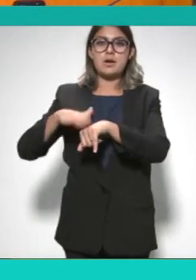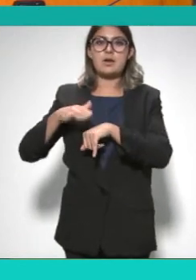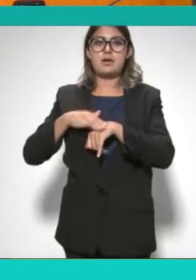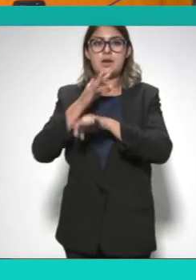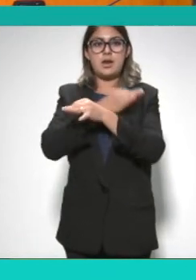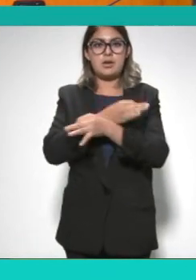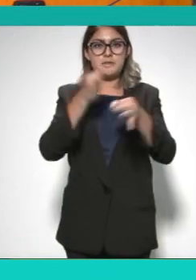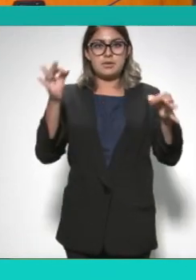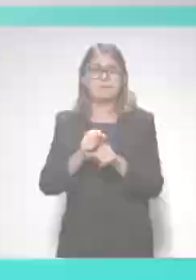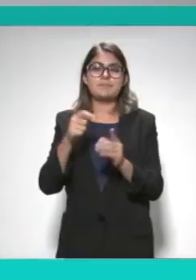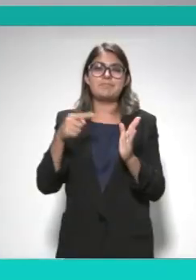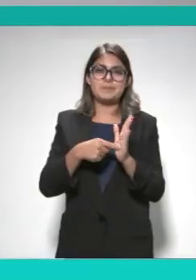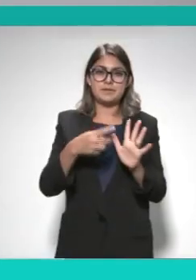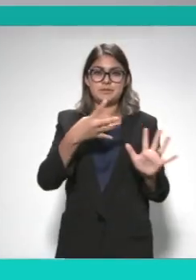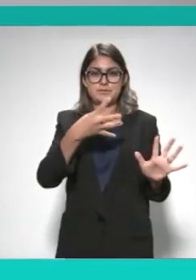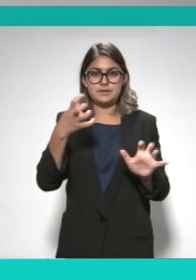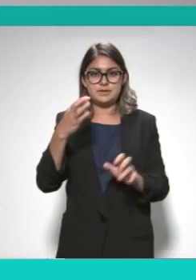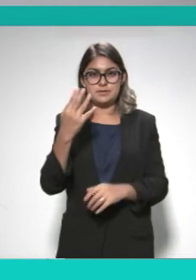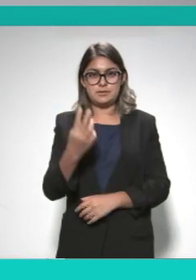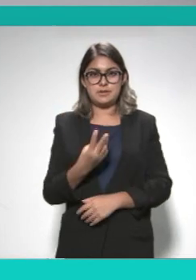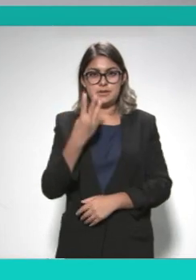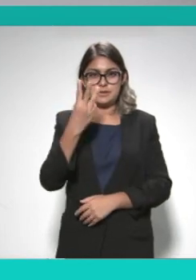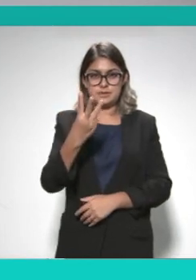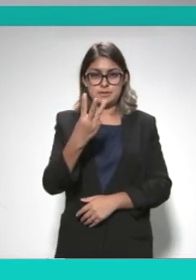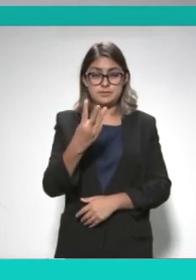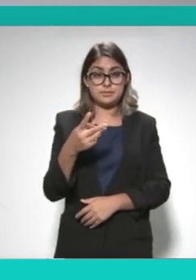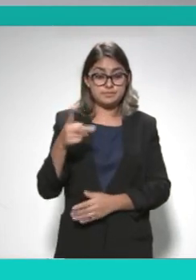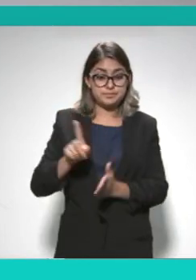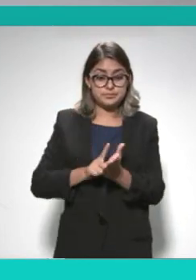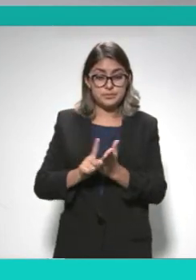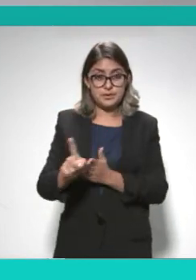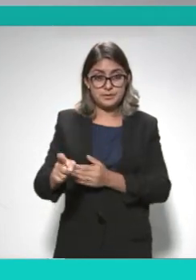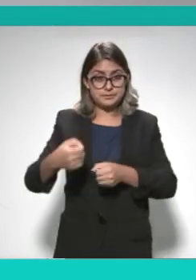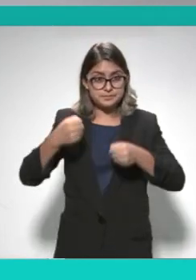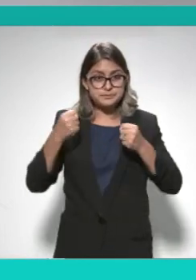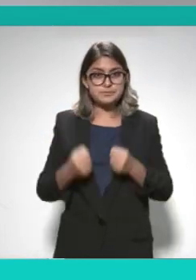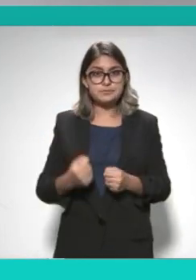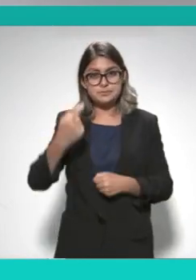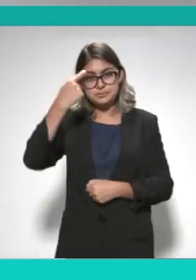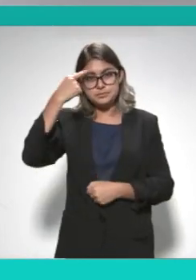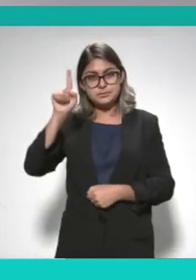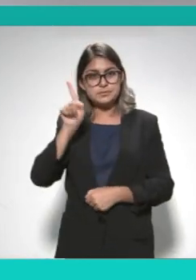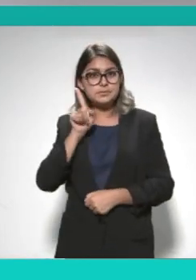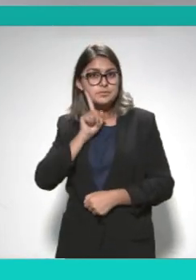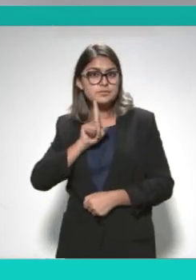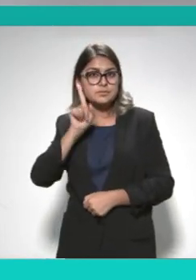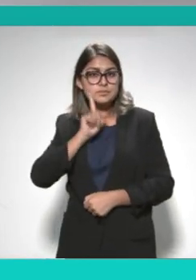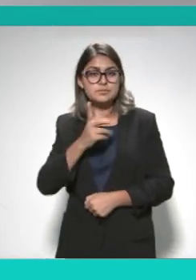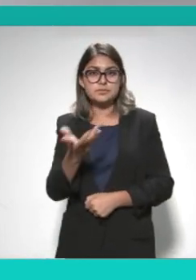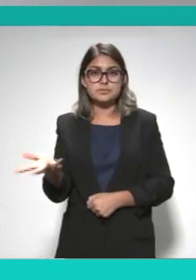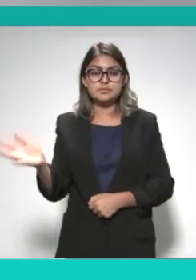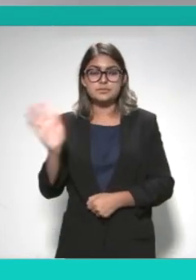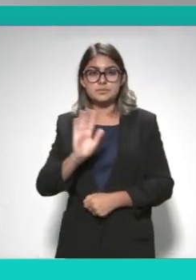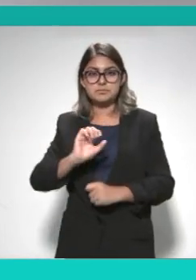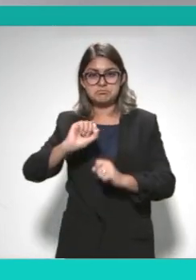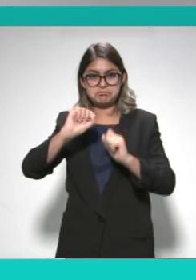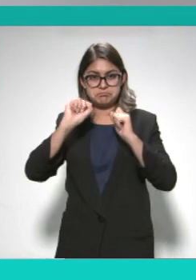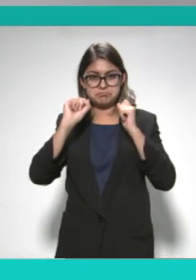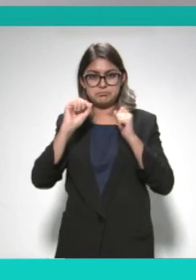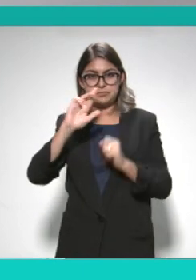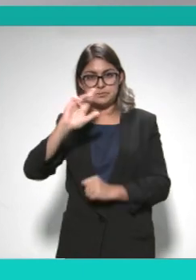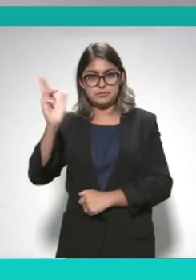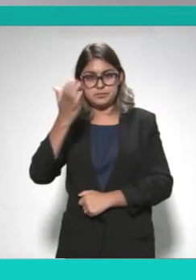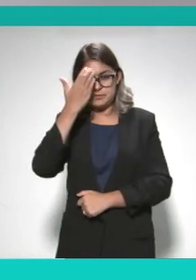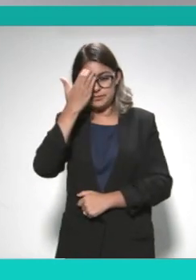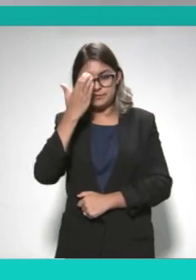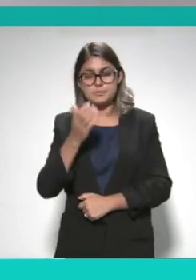Diario Oficial de la Federación. Al garantizar este derecho fundamental a las mujeres, se mostró la importancia de incorporar